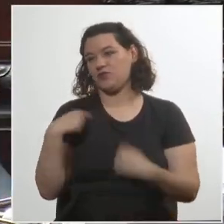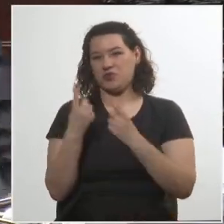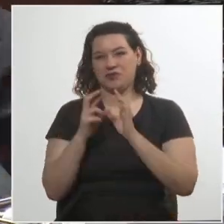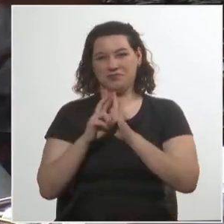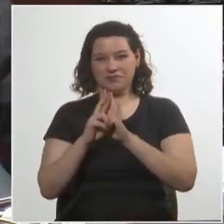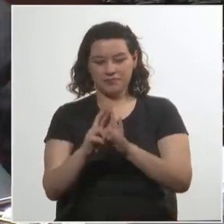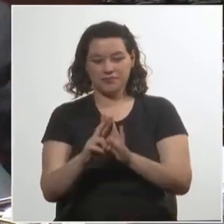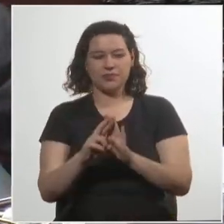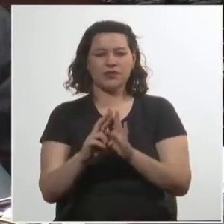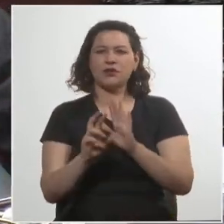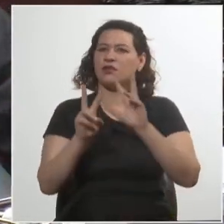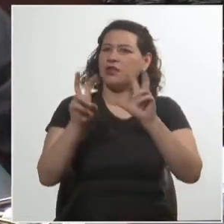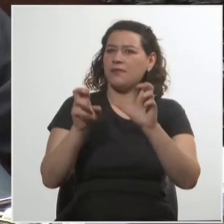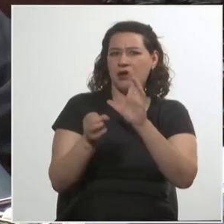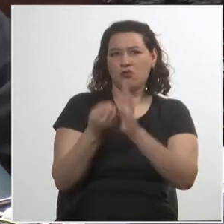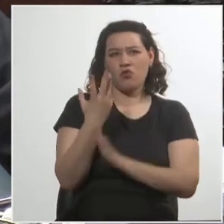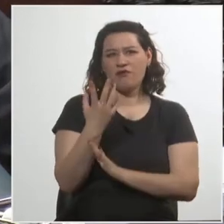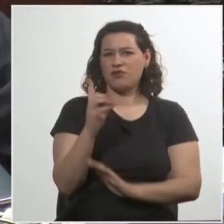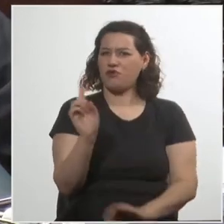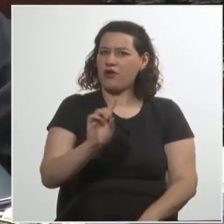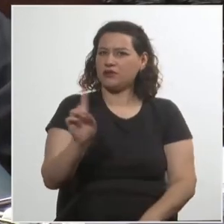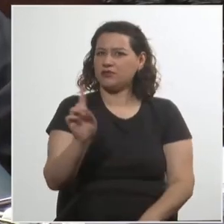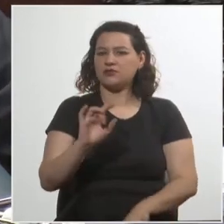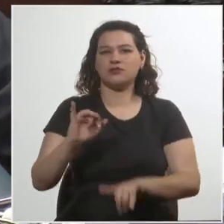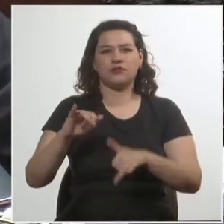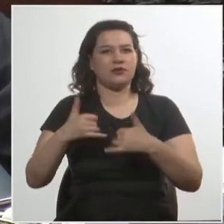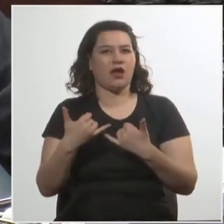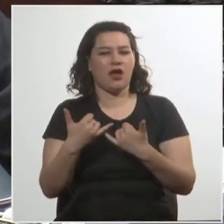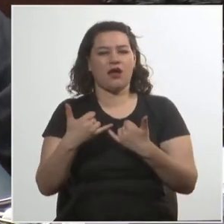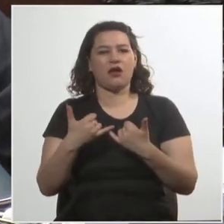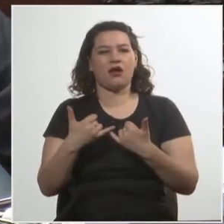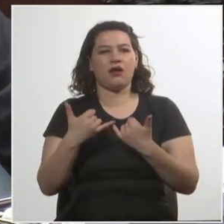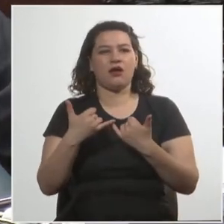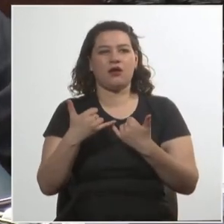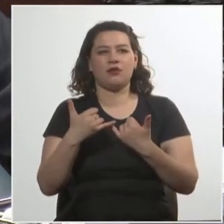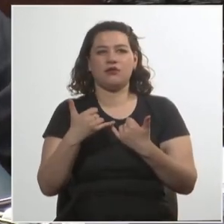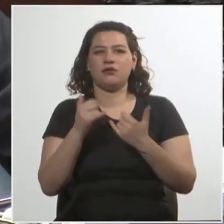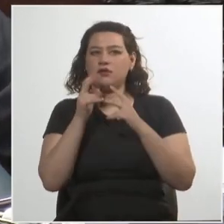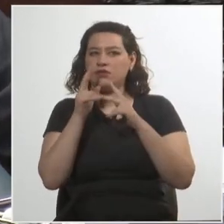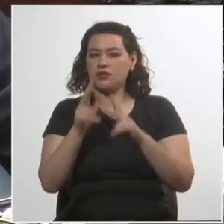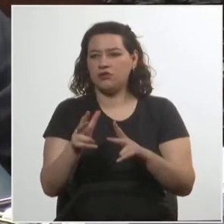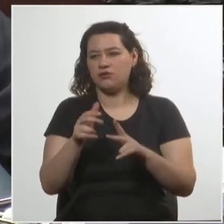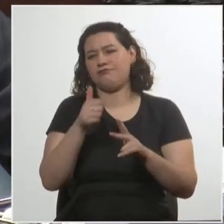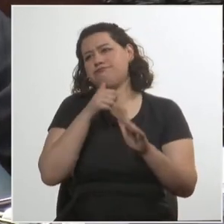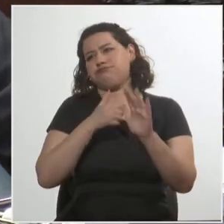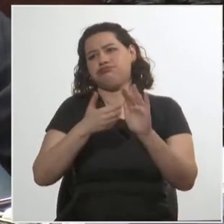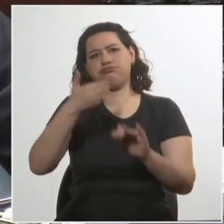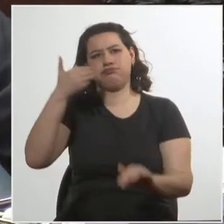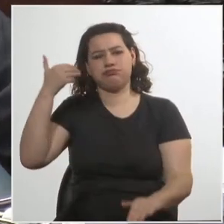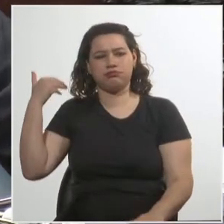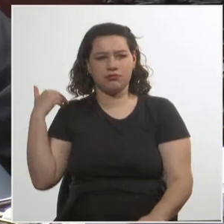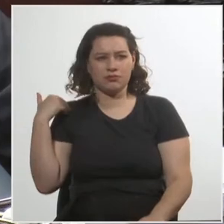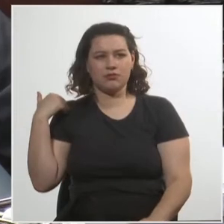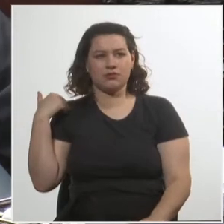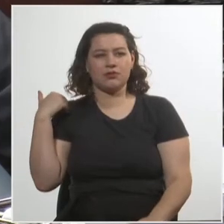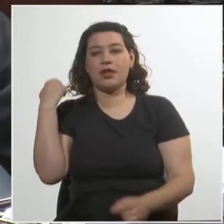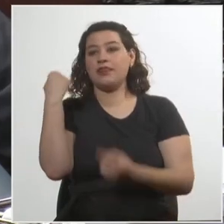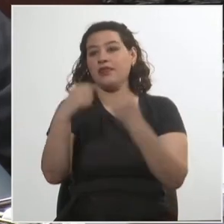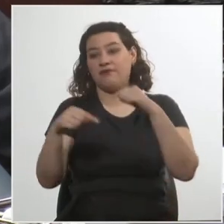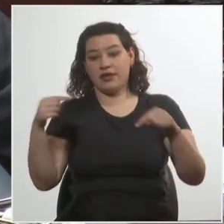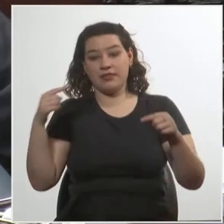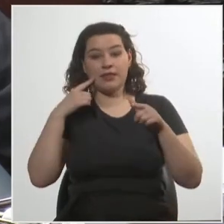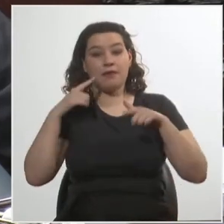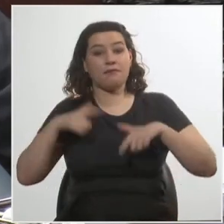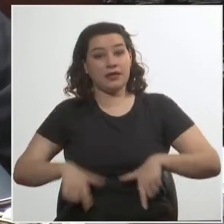nuevo en el senado de la República como bien se señaló y se historió ha tenido el aporte de distintos ministerios